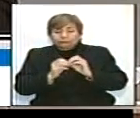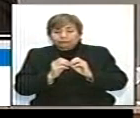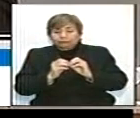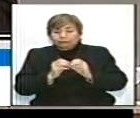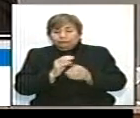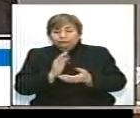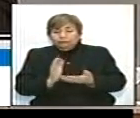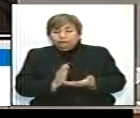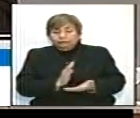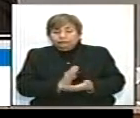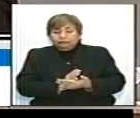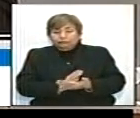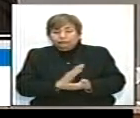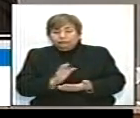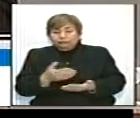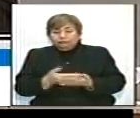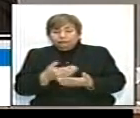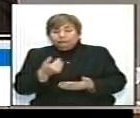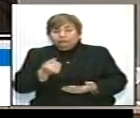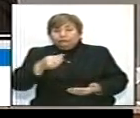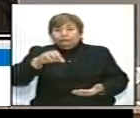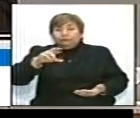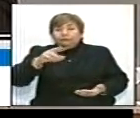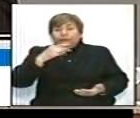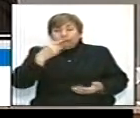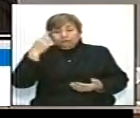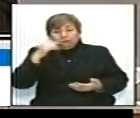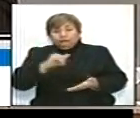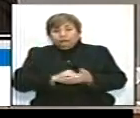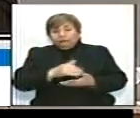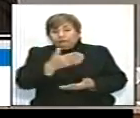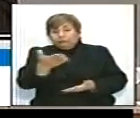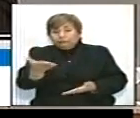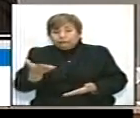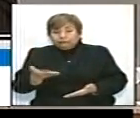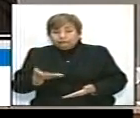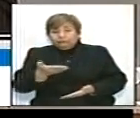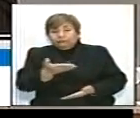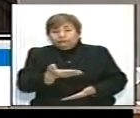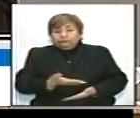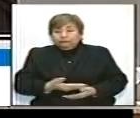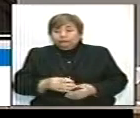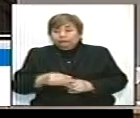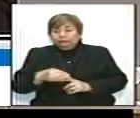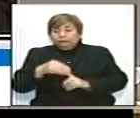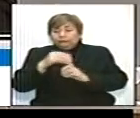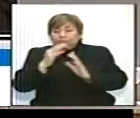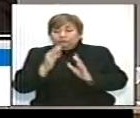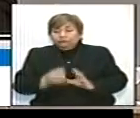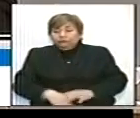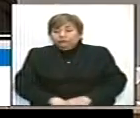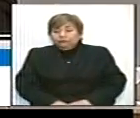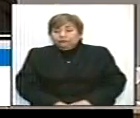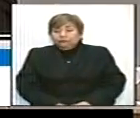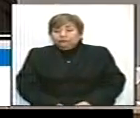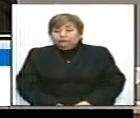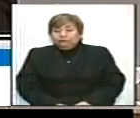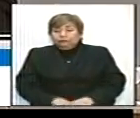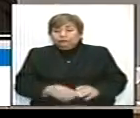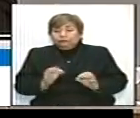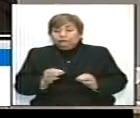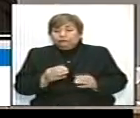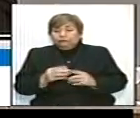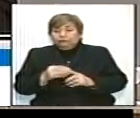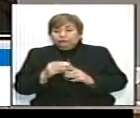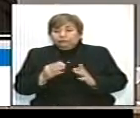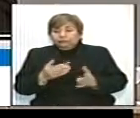los problemas del COAR Apurímac. Para ello se ha invitado a los especialistas, a los principales